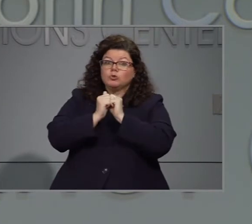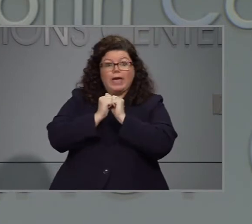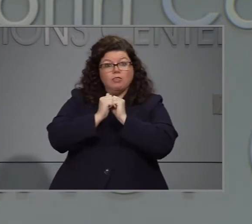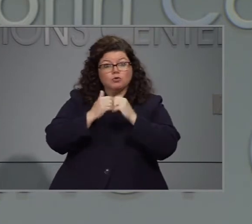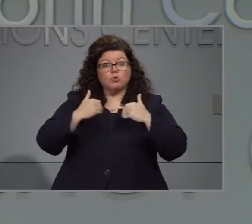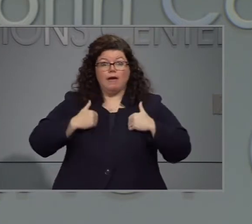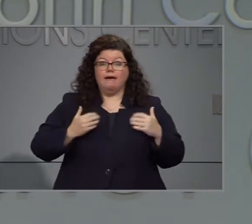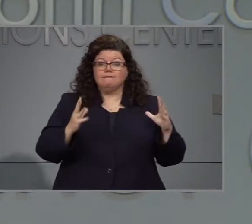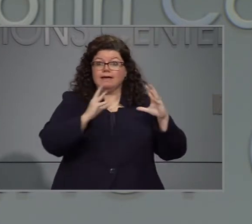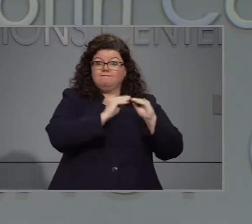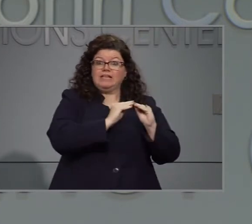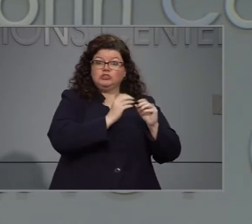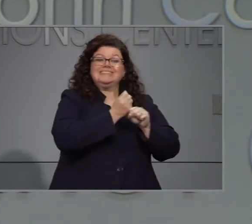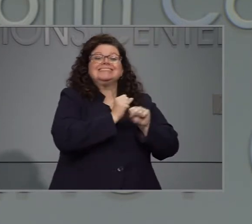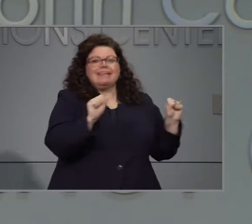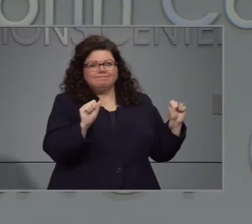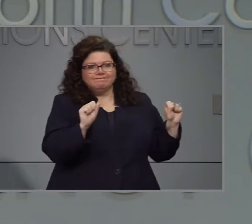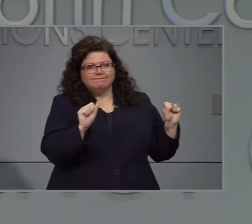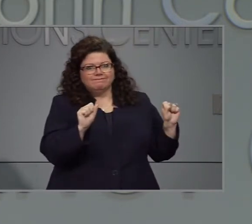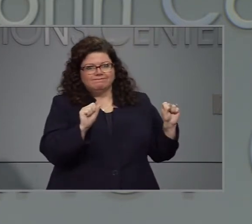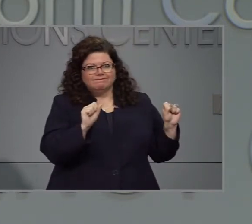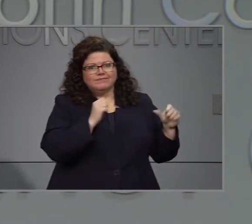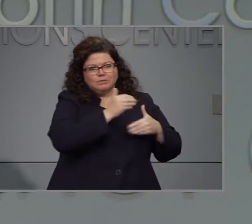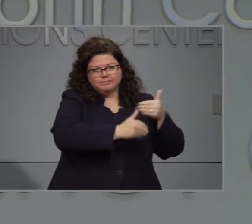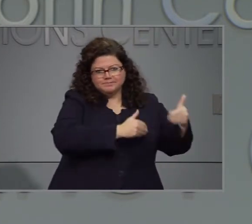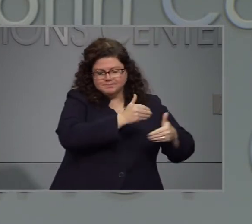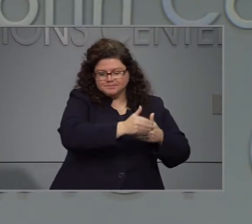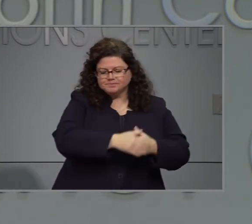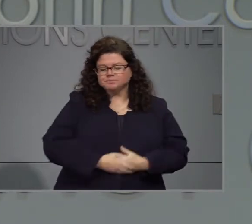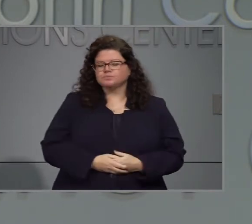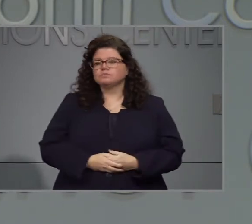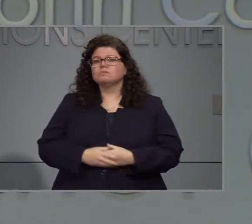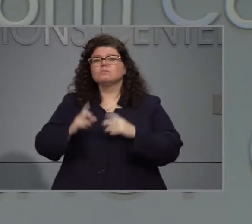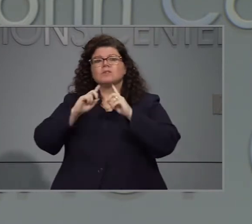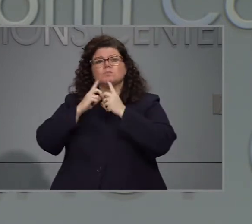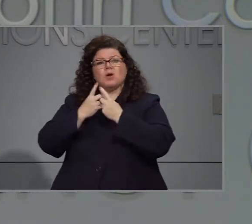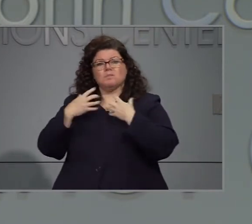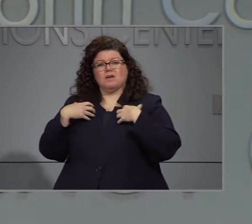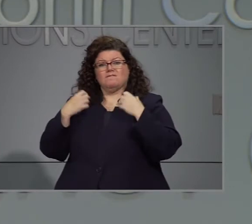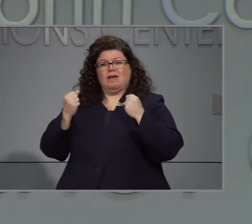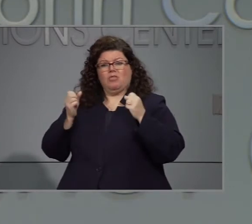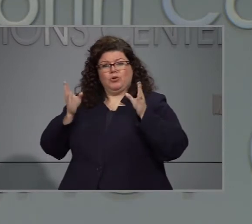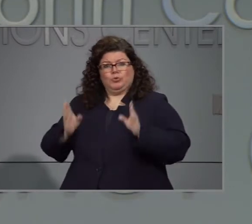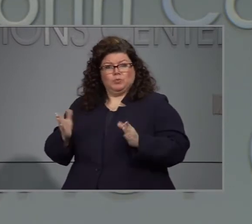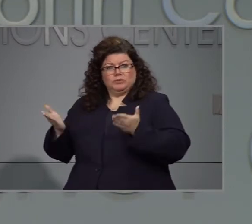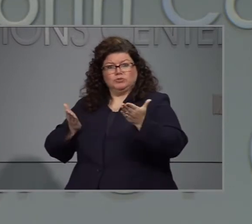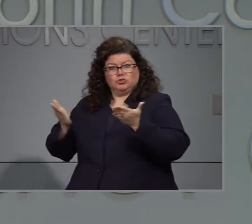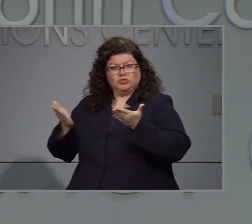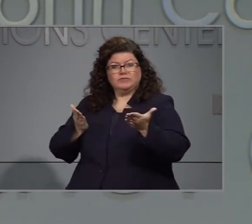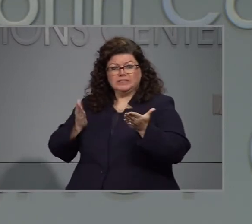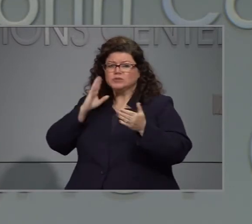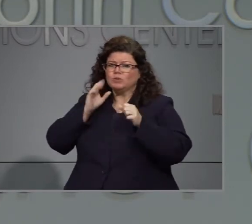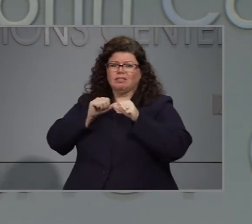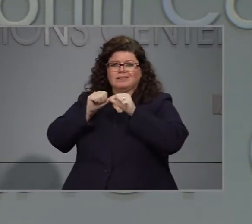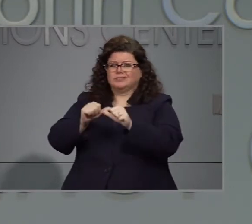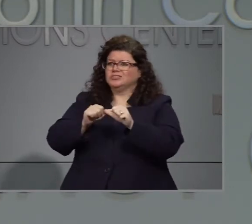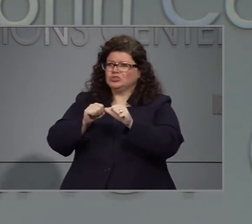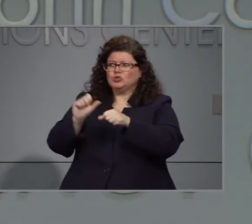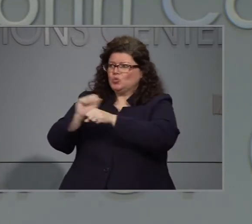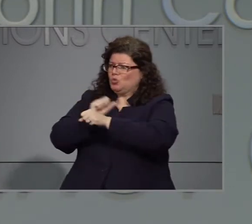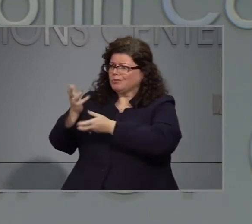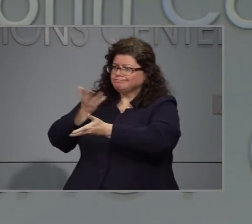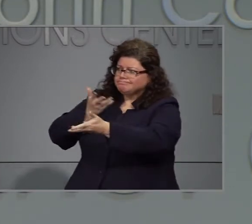sí pudiéramos trabajar con la convención para hacerlo de una manera segura. Y el Departamento de Salud y Servicios